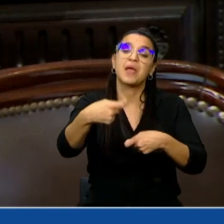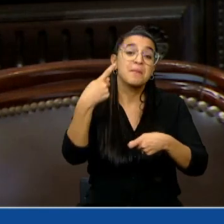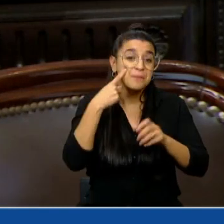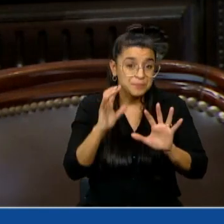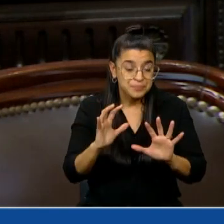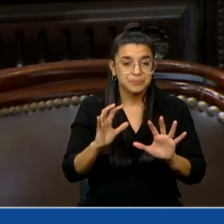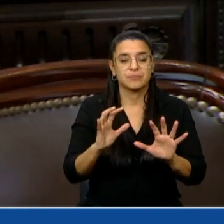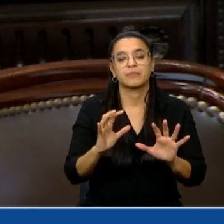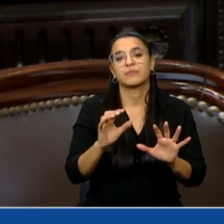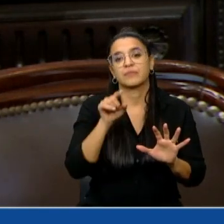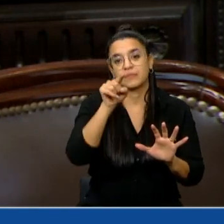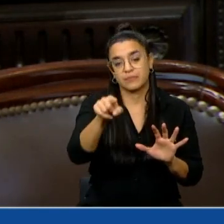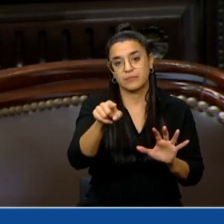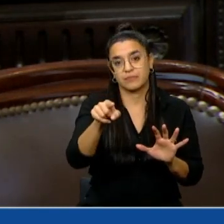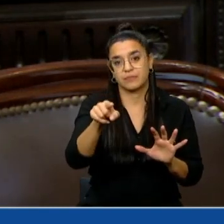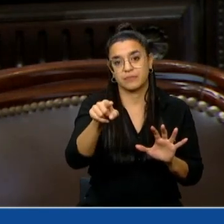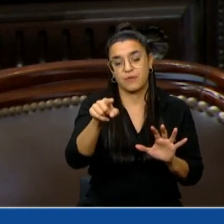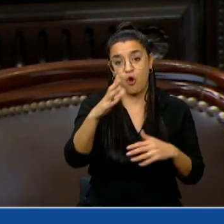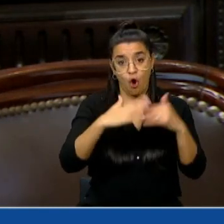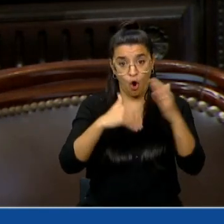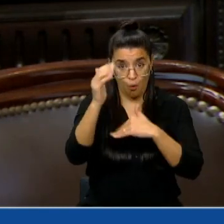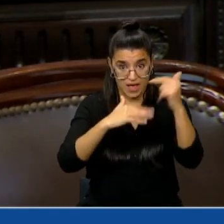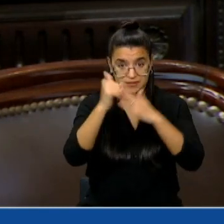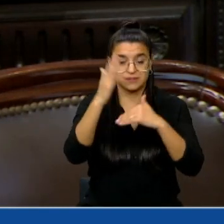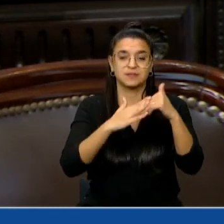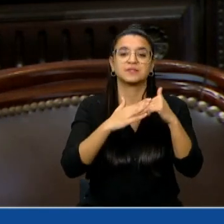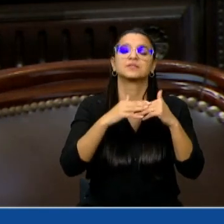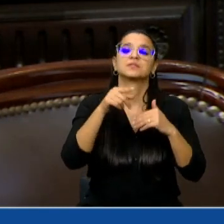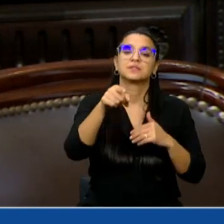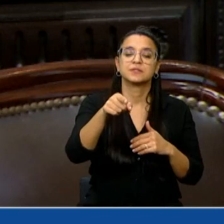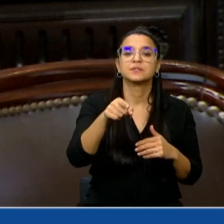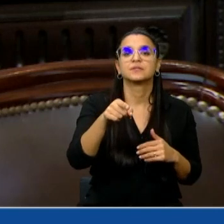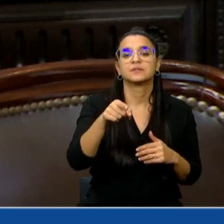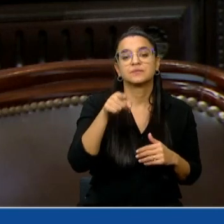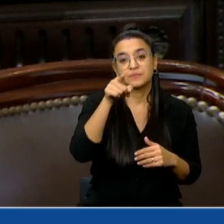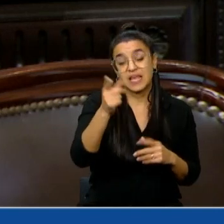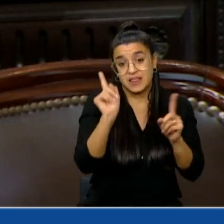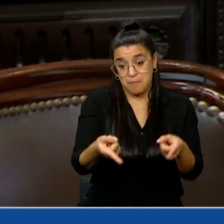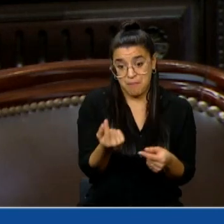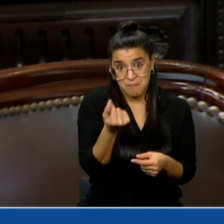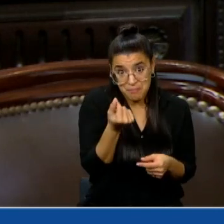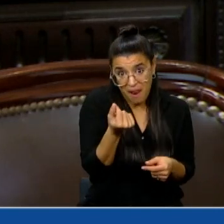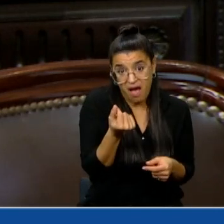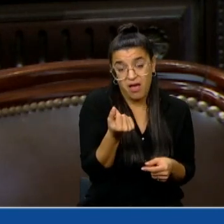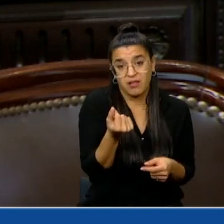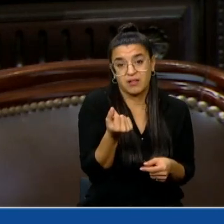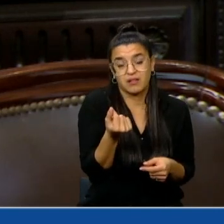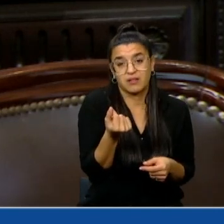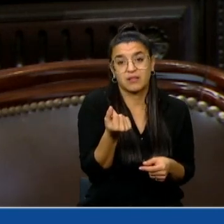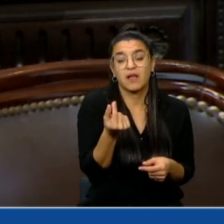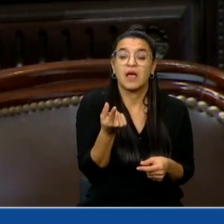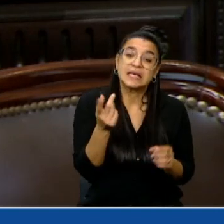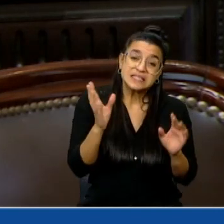contemplando que estas obras y que los montos